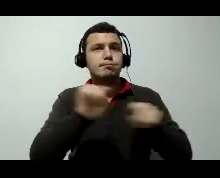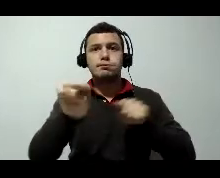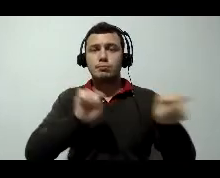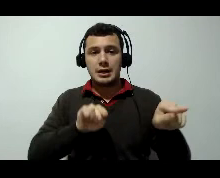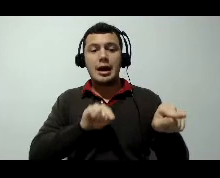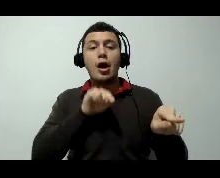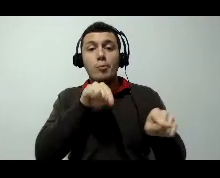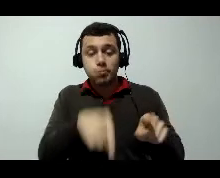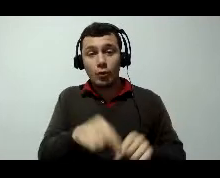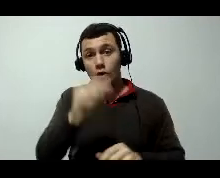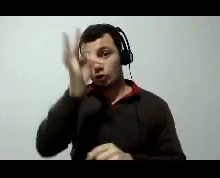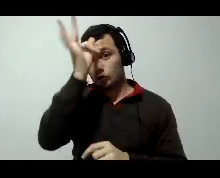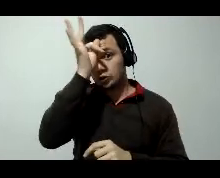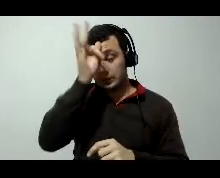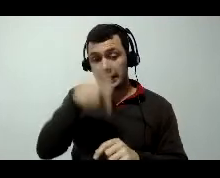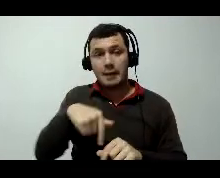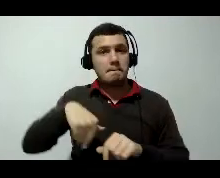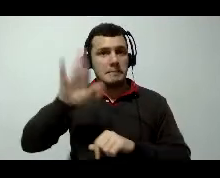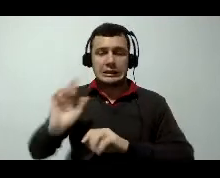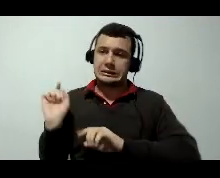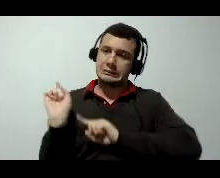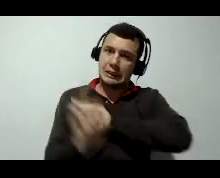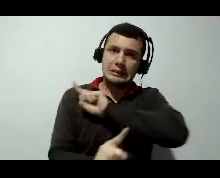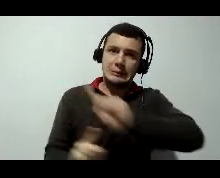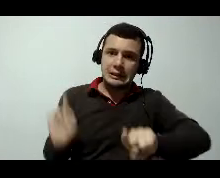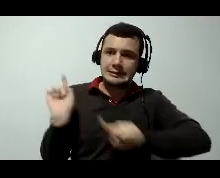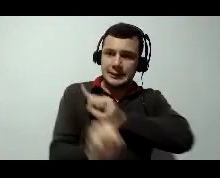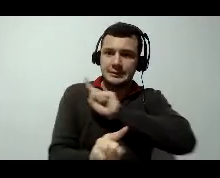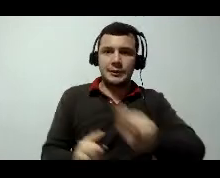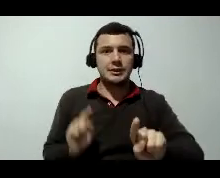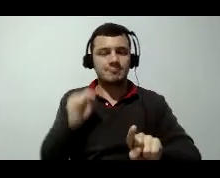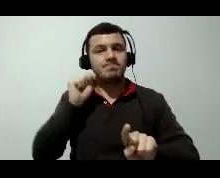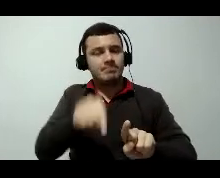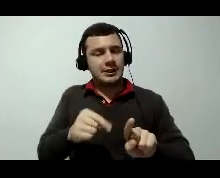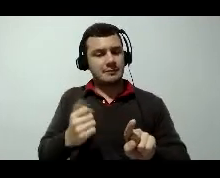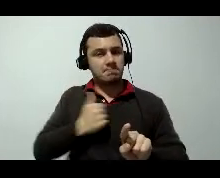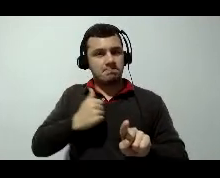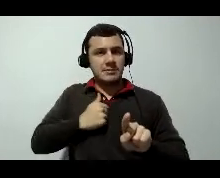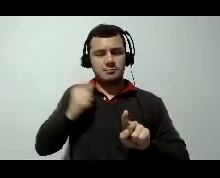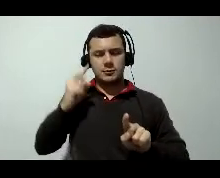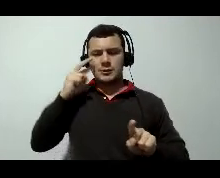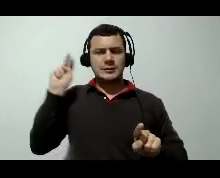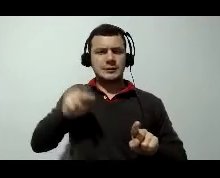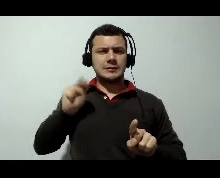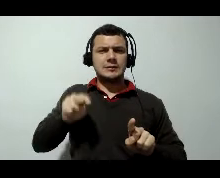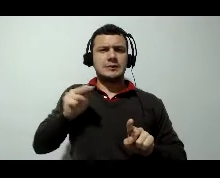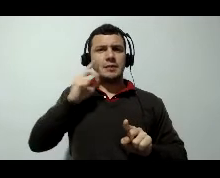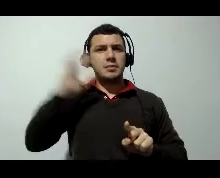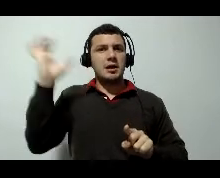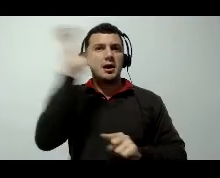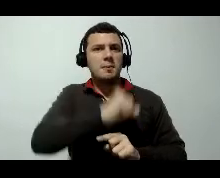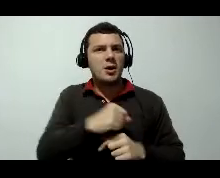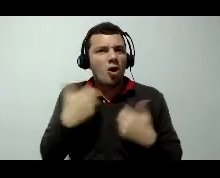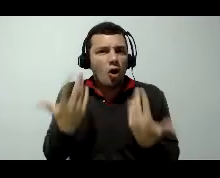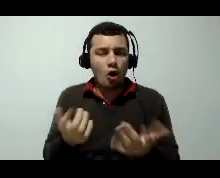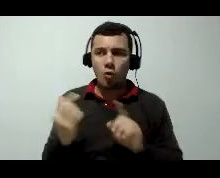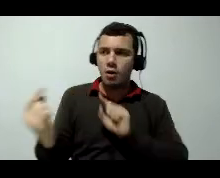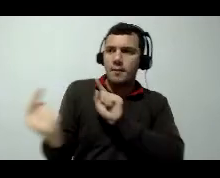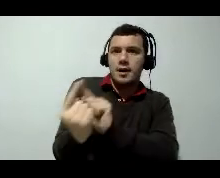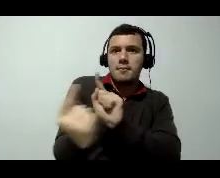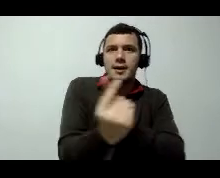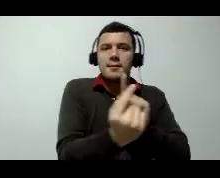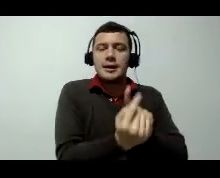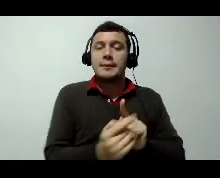tengan mayor atención de estos tipos de pacientes, entonces yo tengo que reconocer esa frecuencia e intensidad de exposición y las